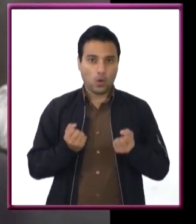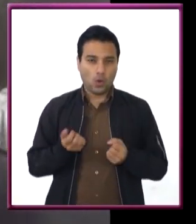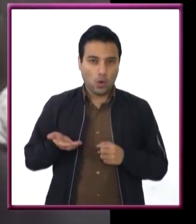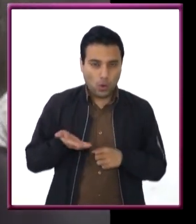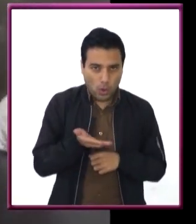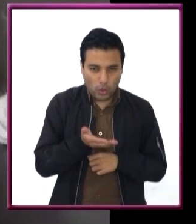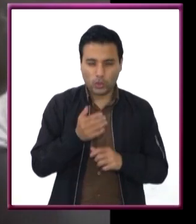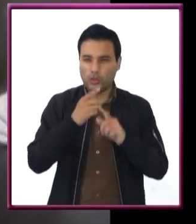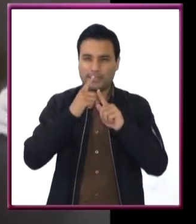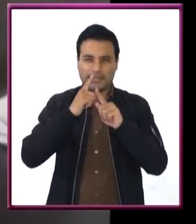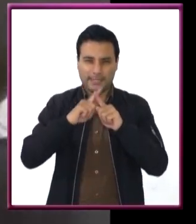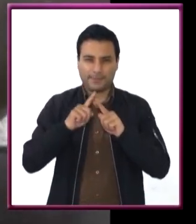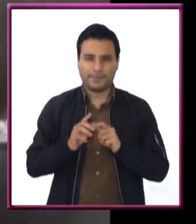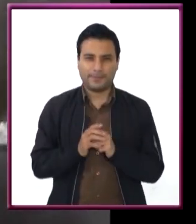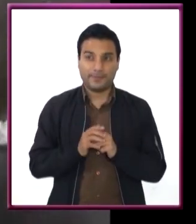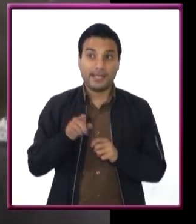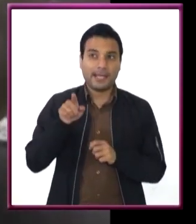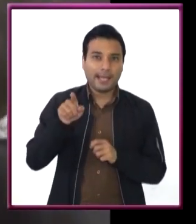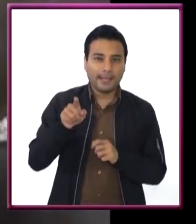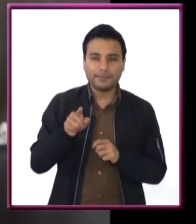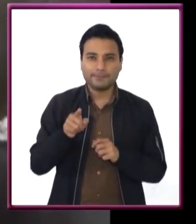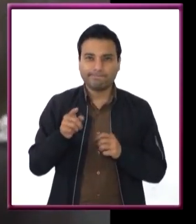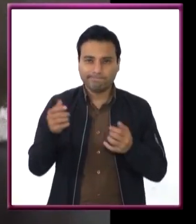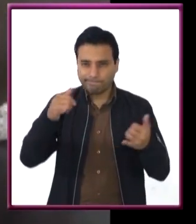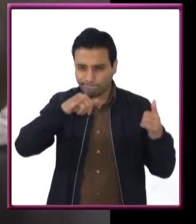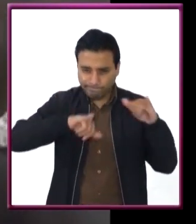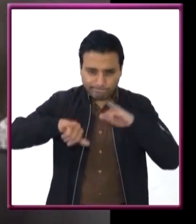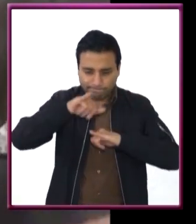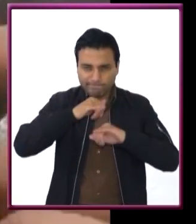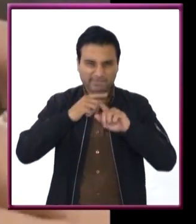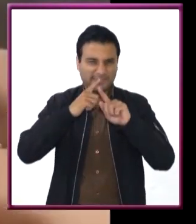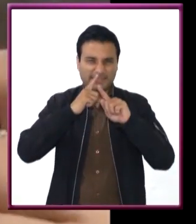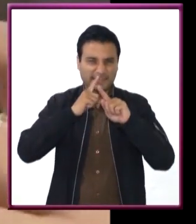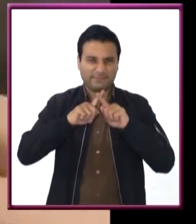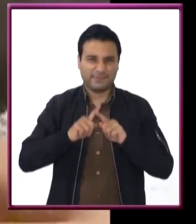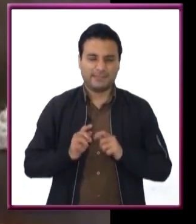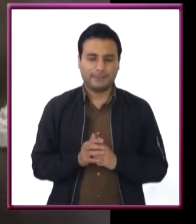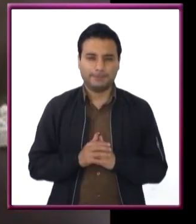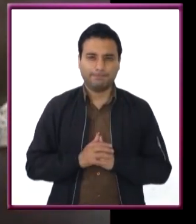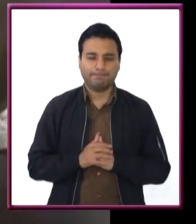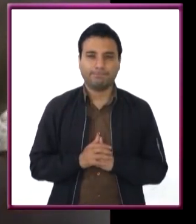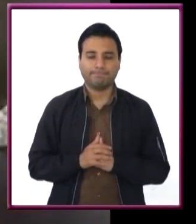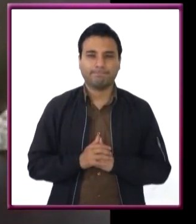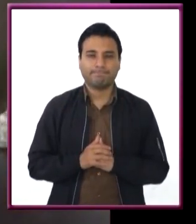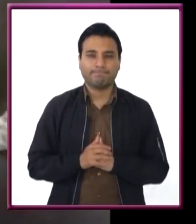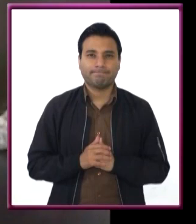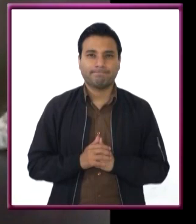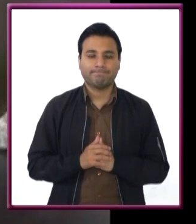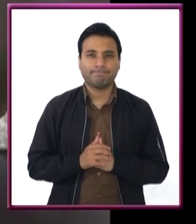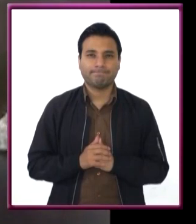Donde también él hace aportes de condimentos, inclusive para